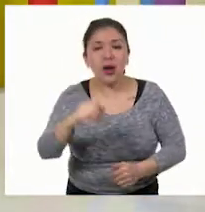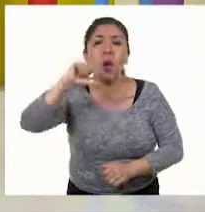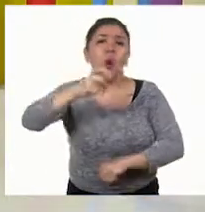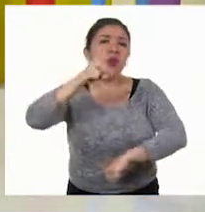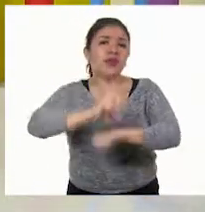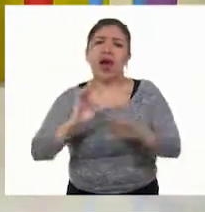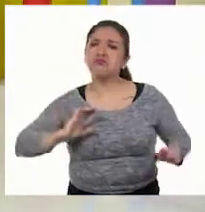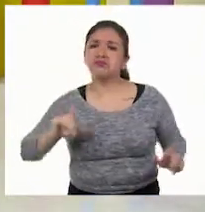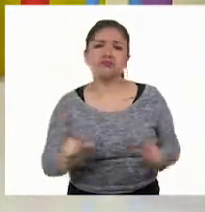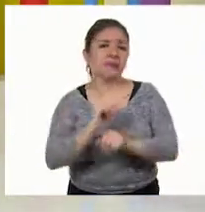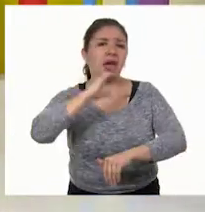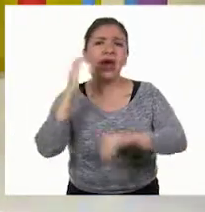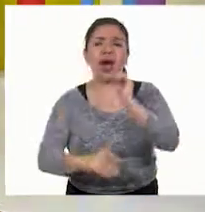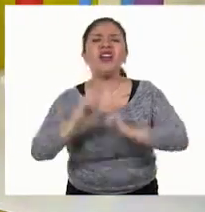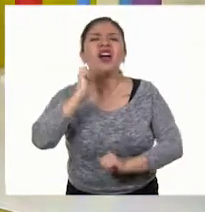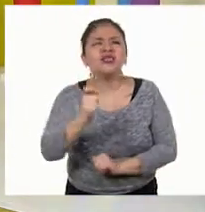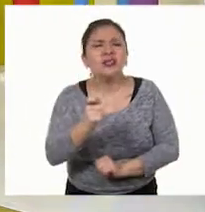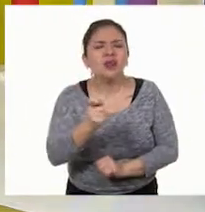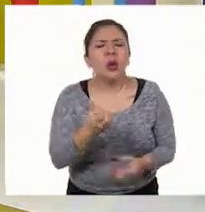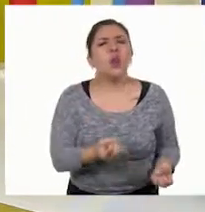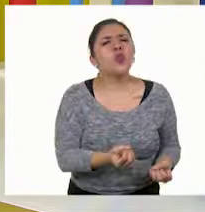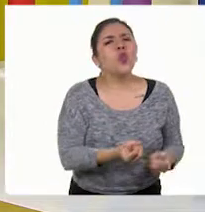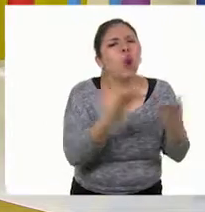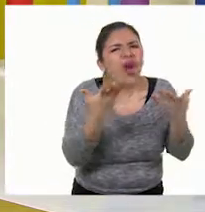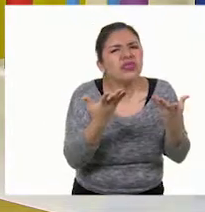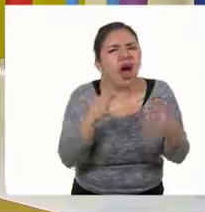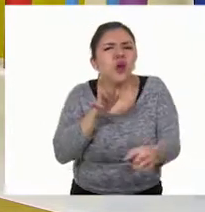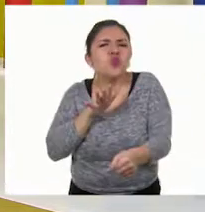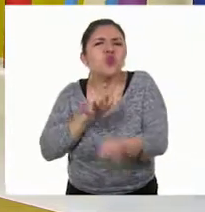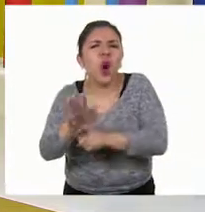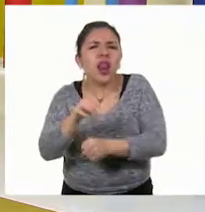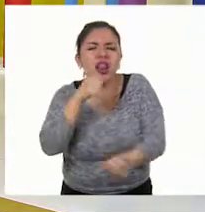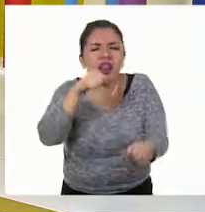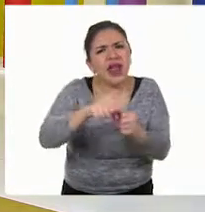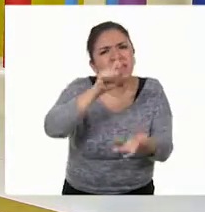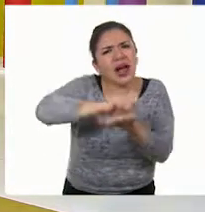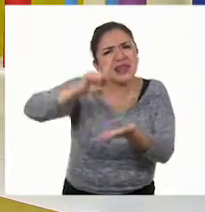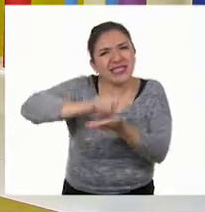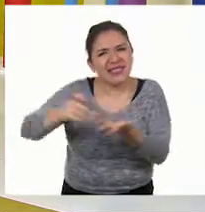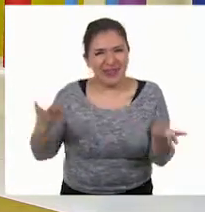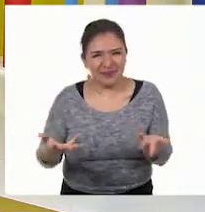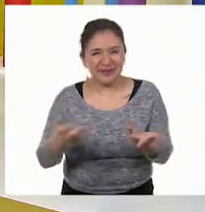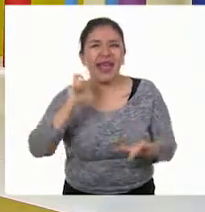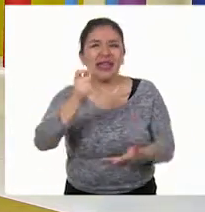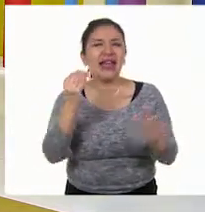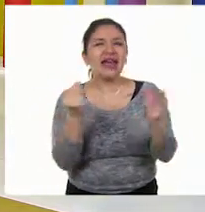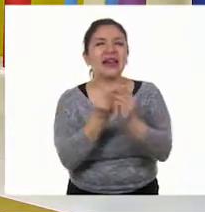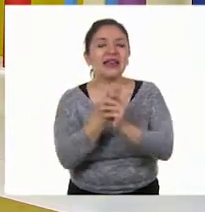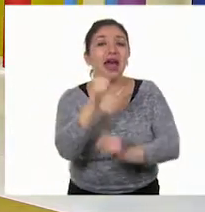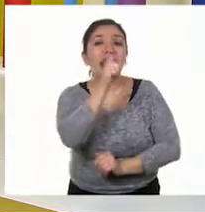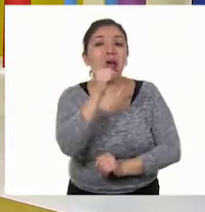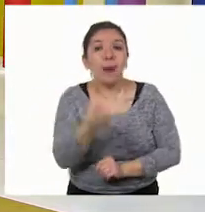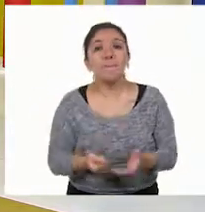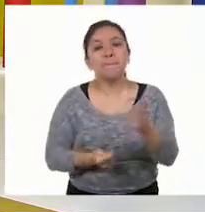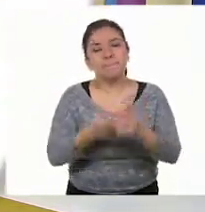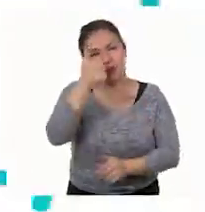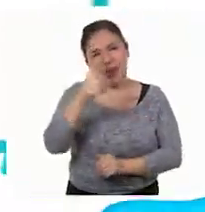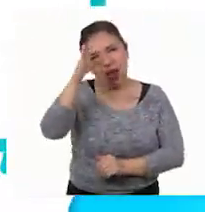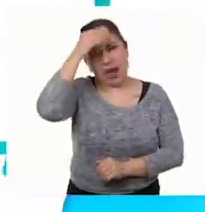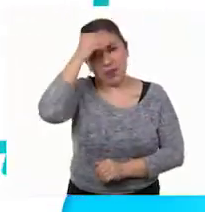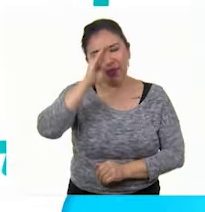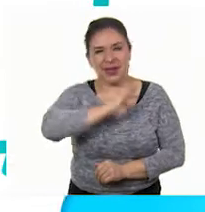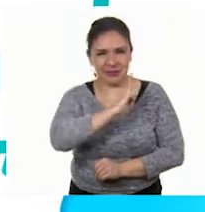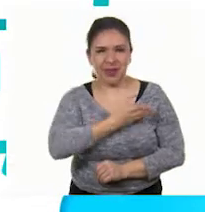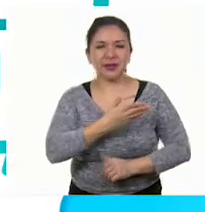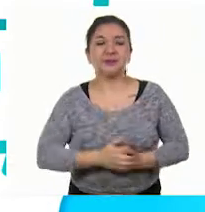hoy hemos terminado con cuántas y con cuáles se escriben en tu asignatura de lengua materna primer grado.